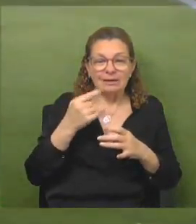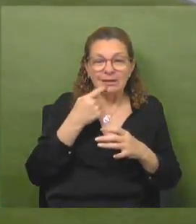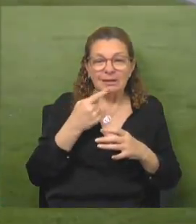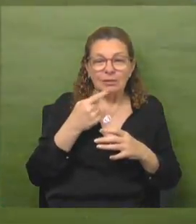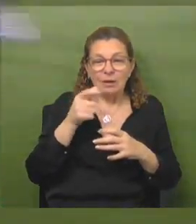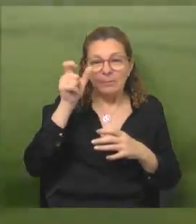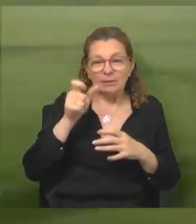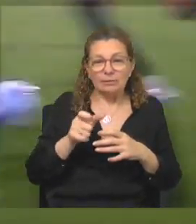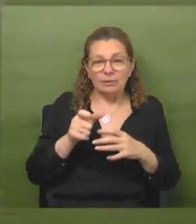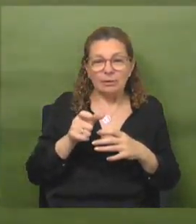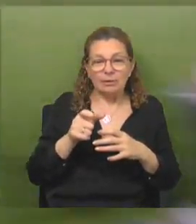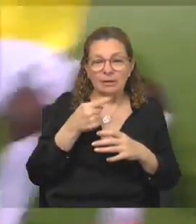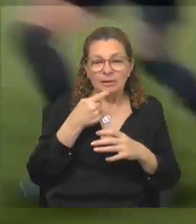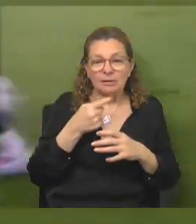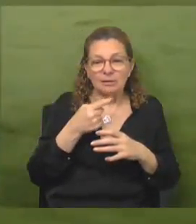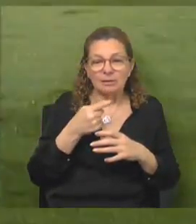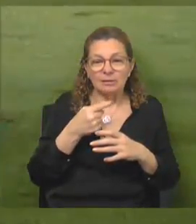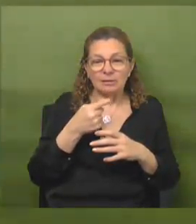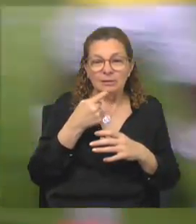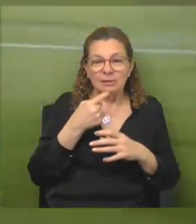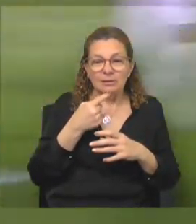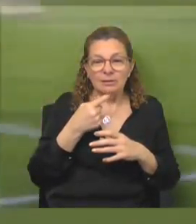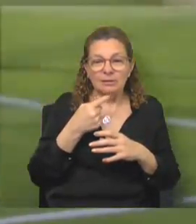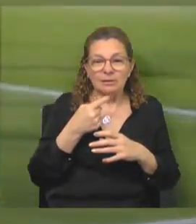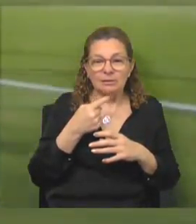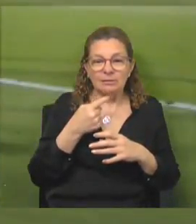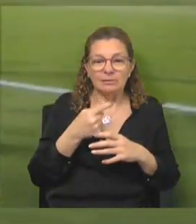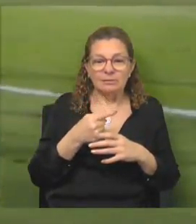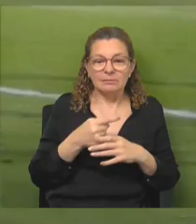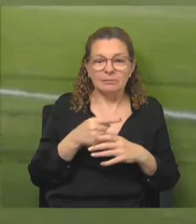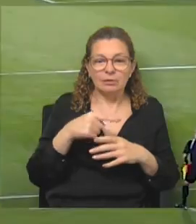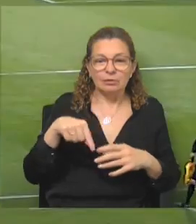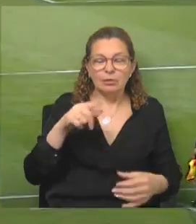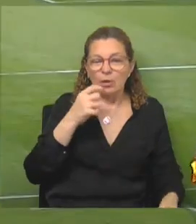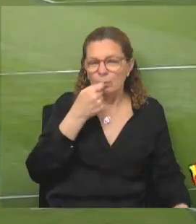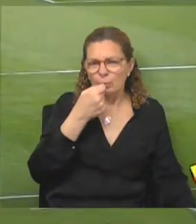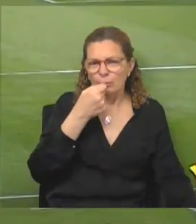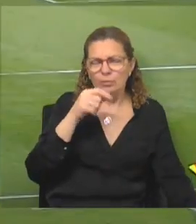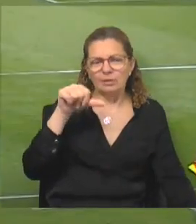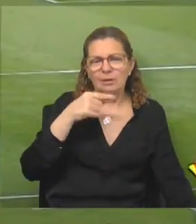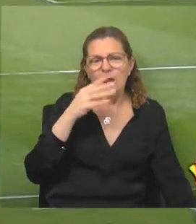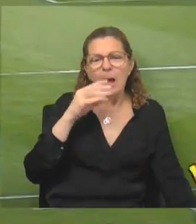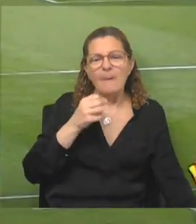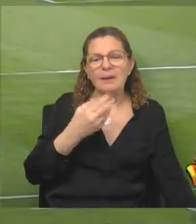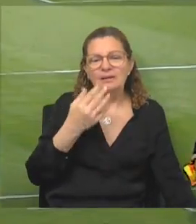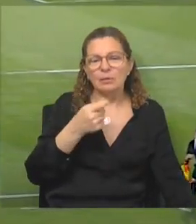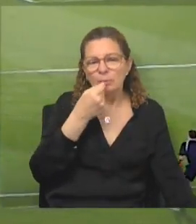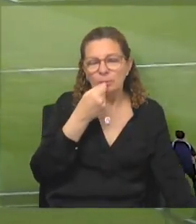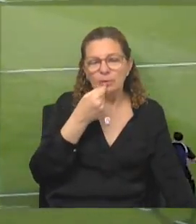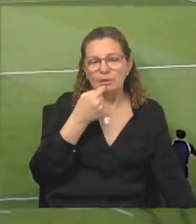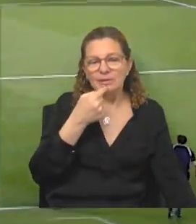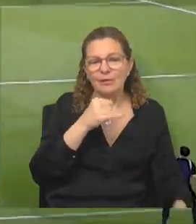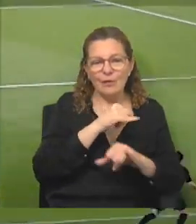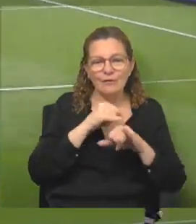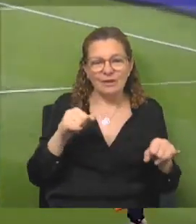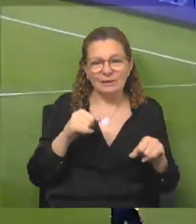jugadores bajo una estruendosa batina los chiflidos aparecieron cuando el árbitro pitó el